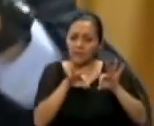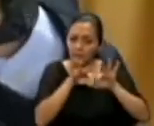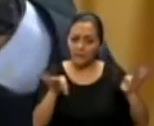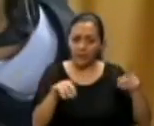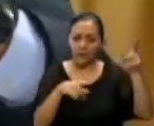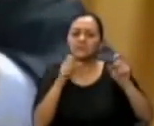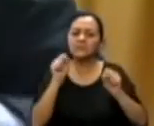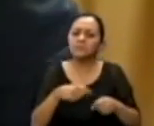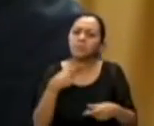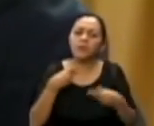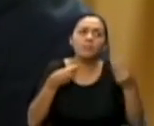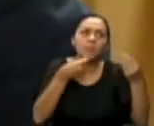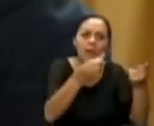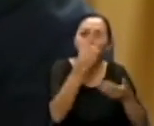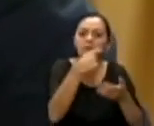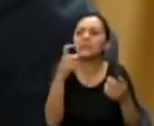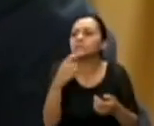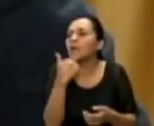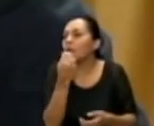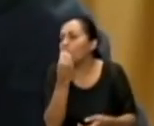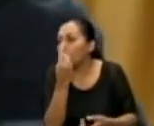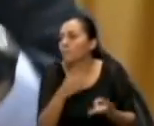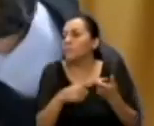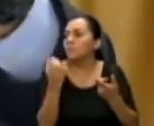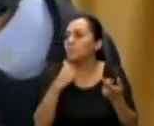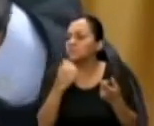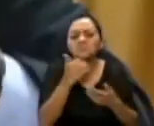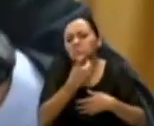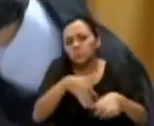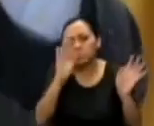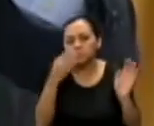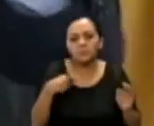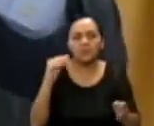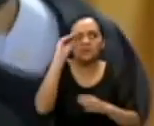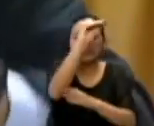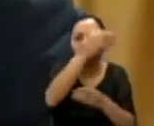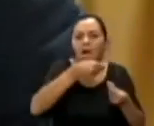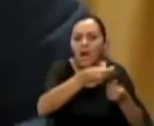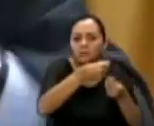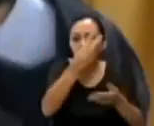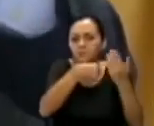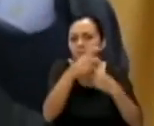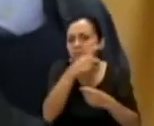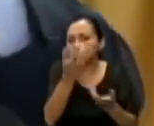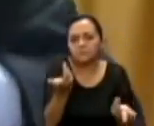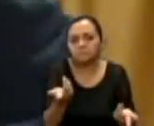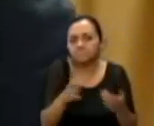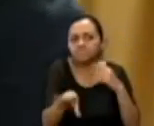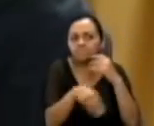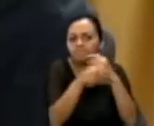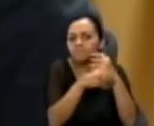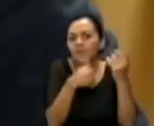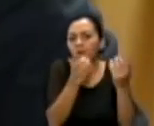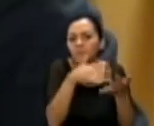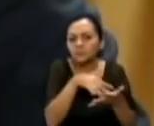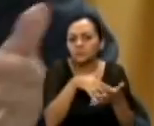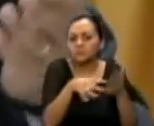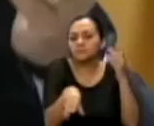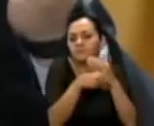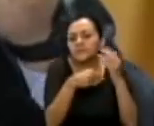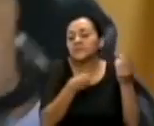pues yo tengo que complementar a tener algunos gastos para completar dicha beca